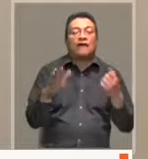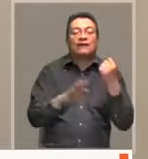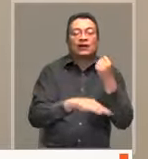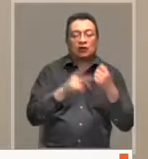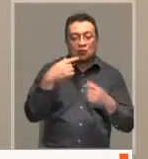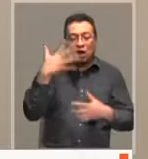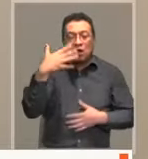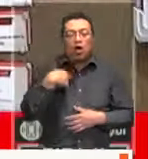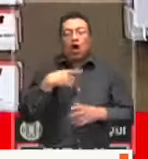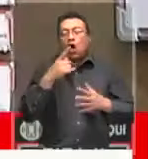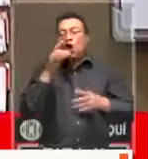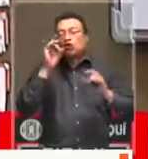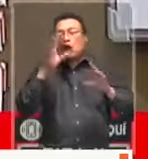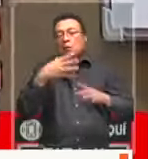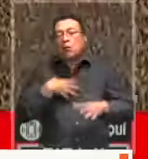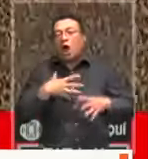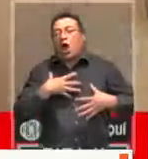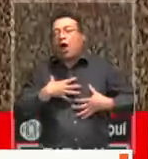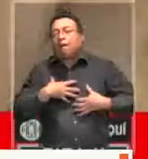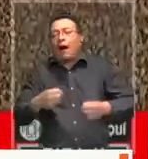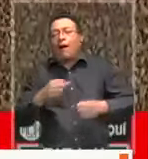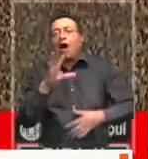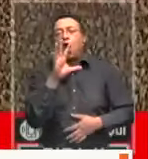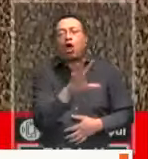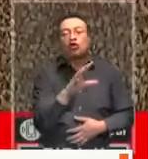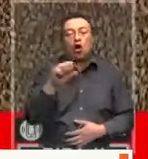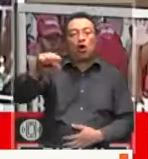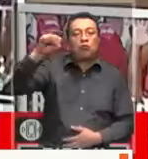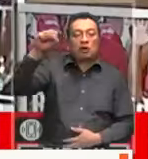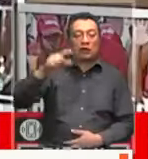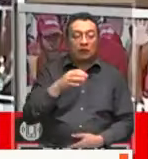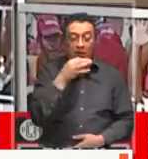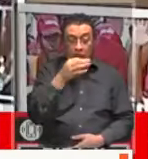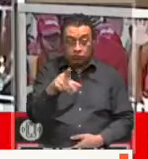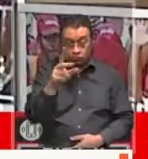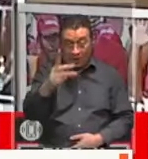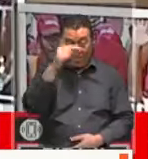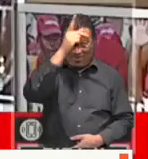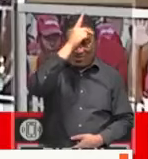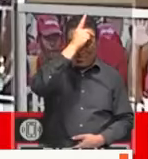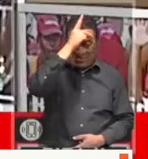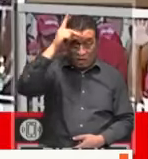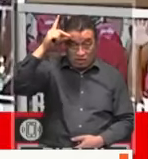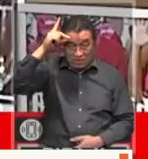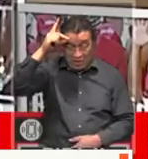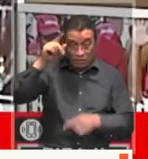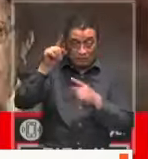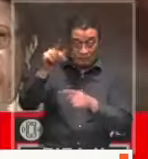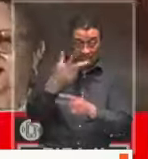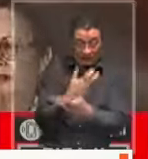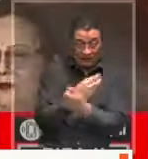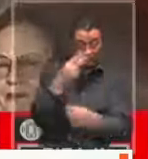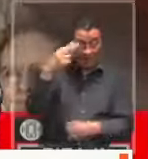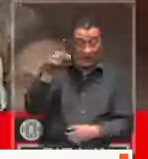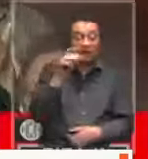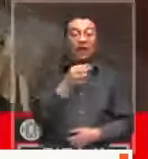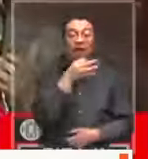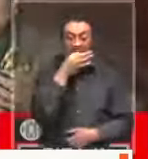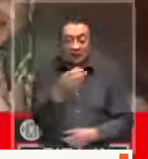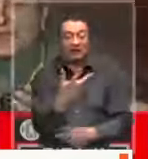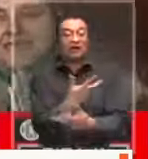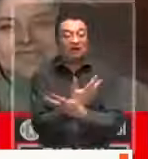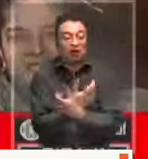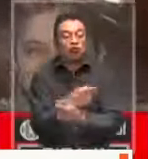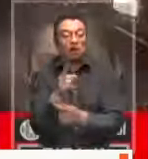fiebre anticomunista. En paralelo, el llamado número 2 del régimen de Maduro, Diosdado Cabello, desmintió nuevamente que Venezuela